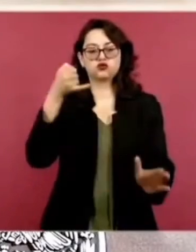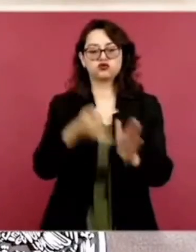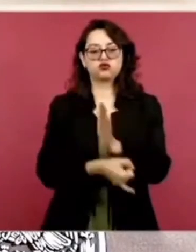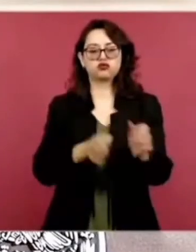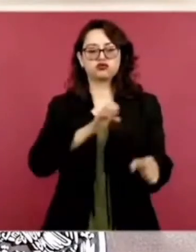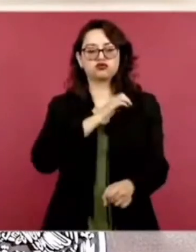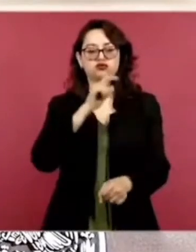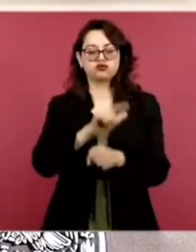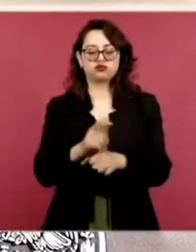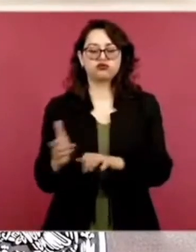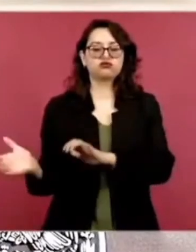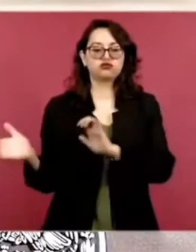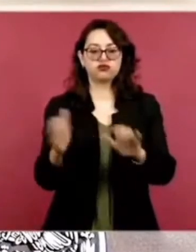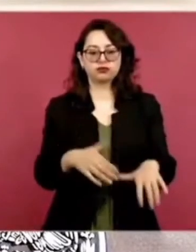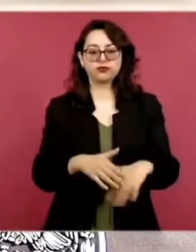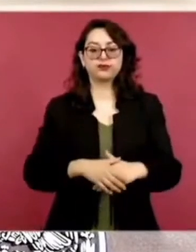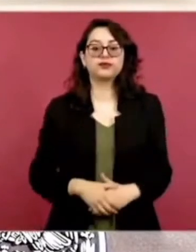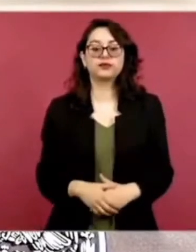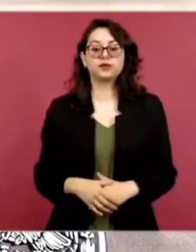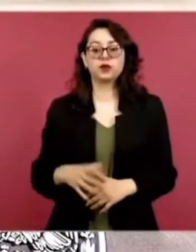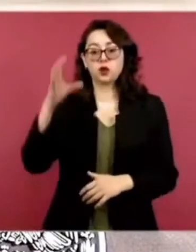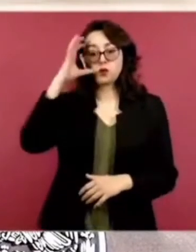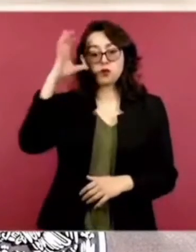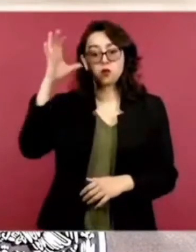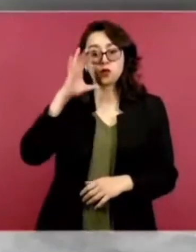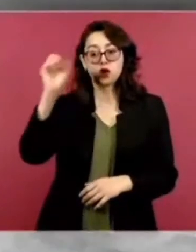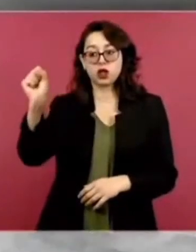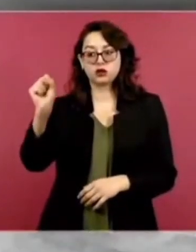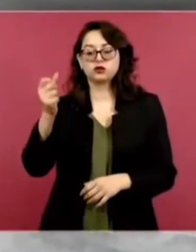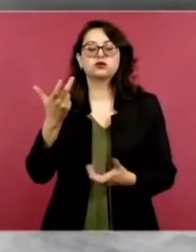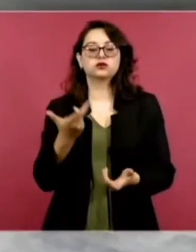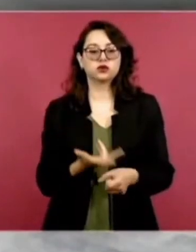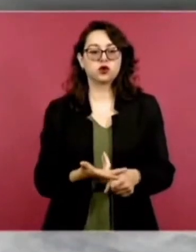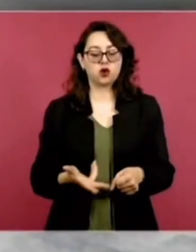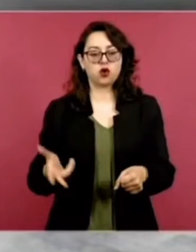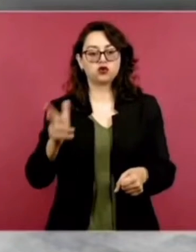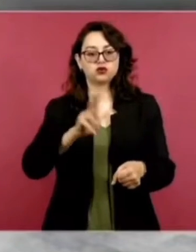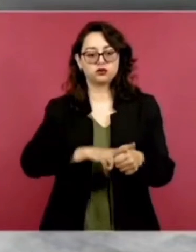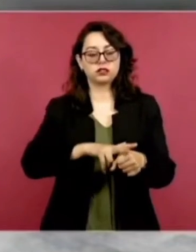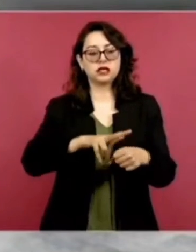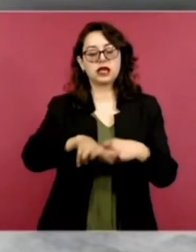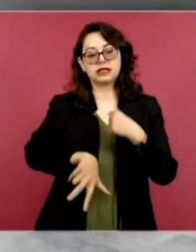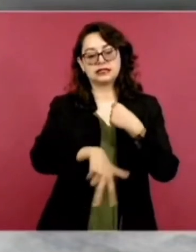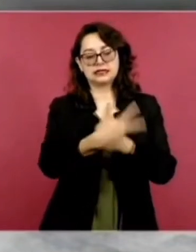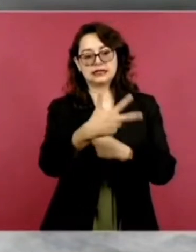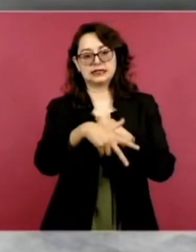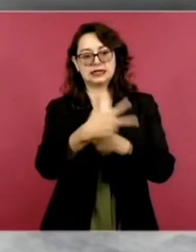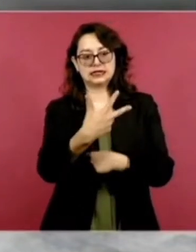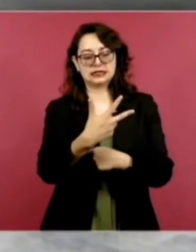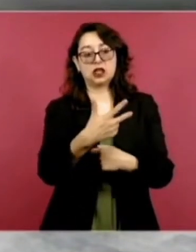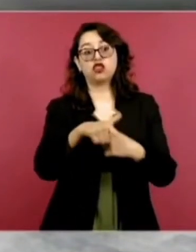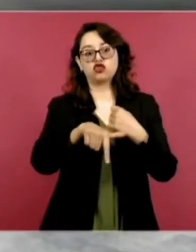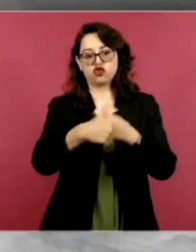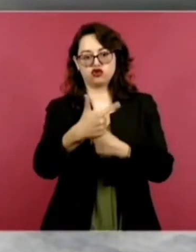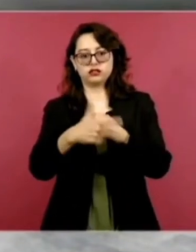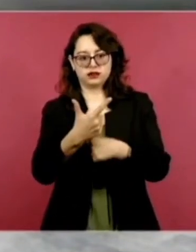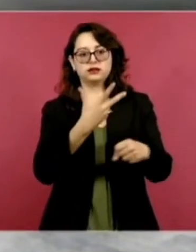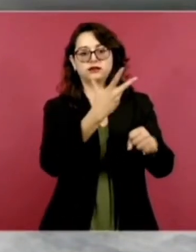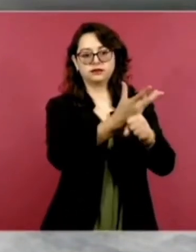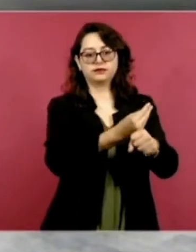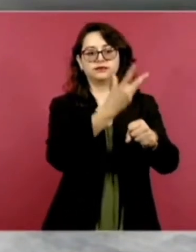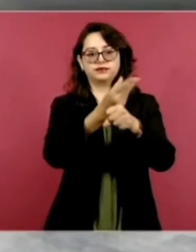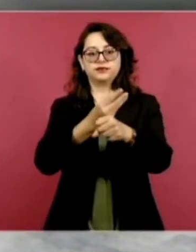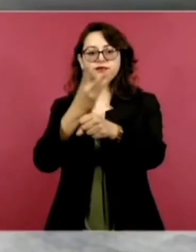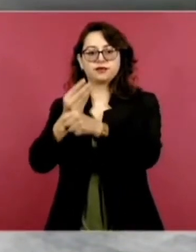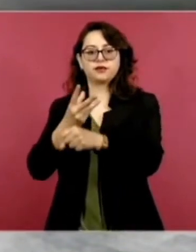caso de Morelos, se hicieron acciones de mantenimiento en 12 de 13 hospitales y en 46